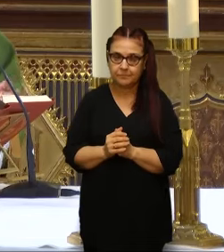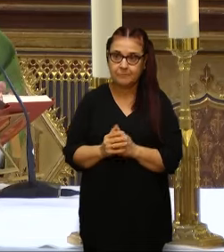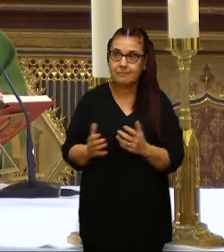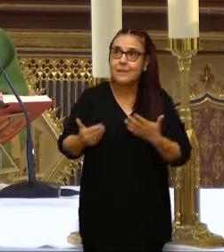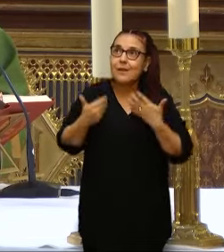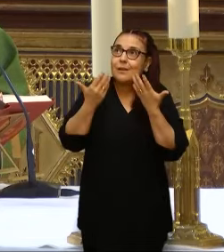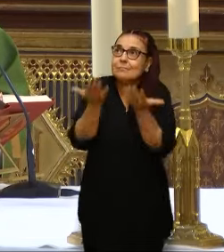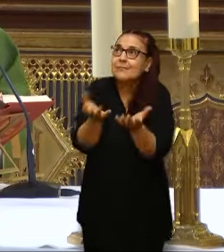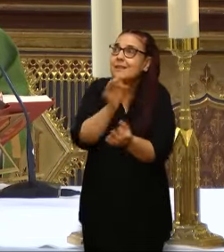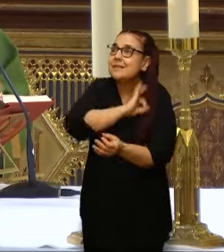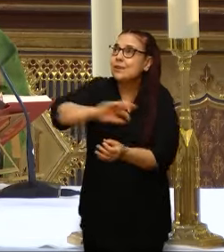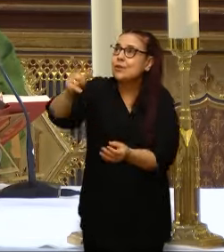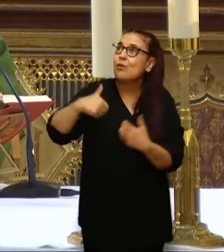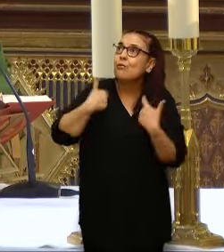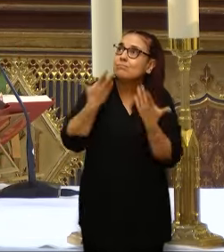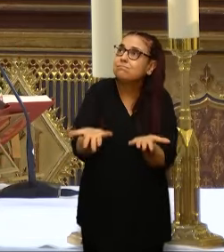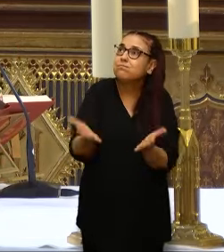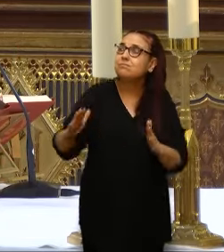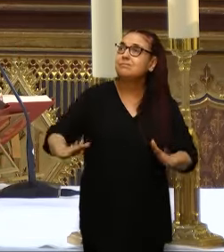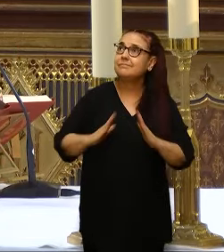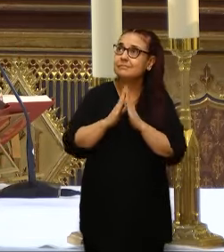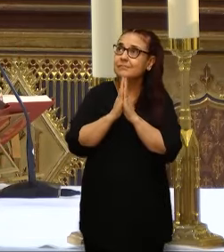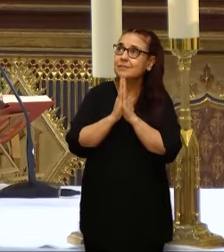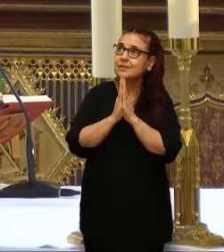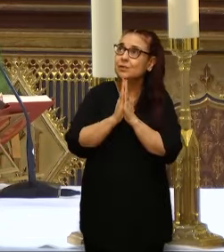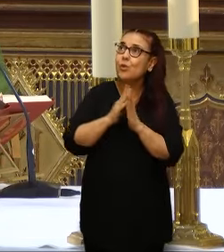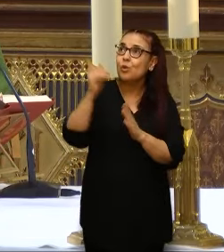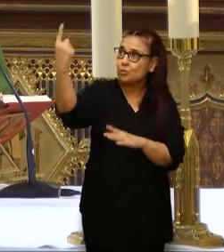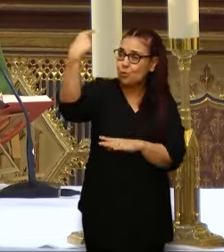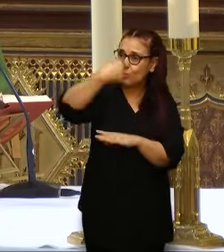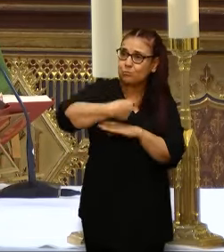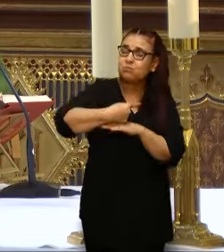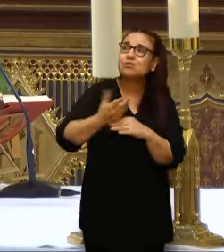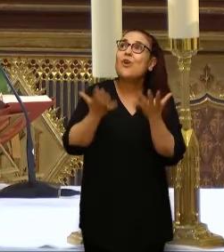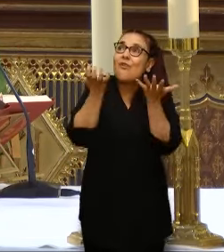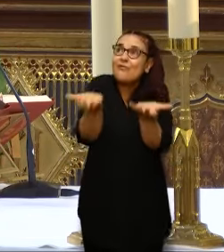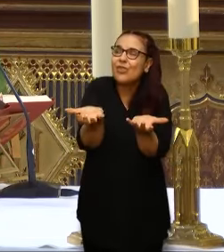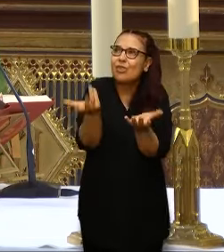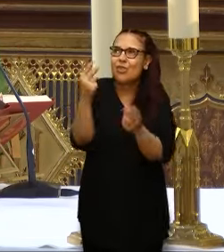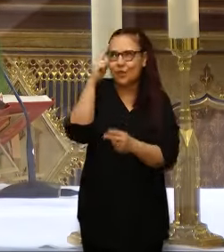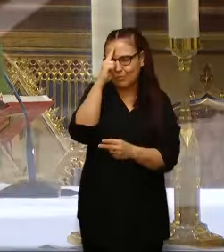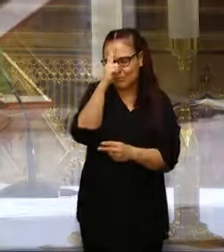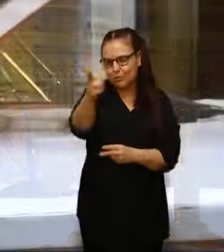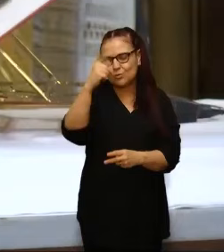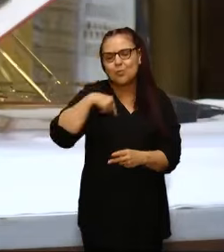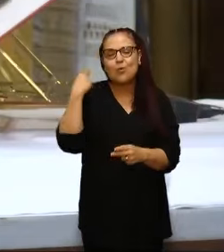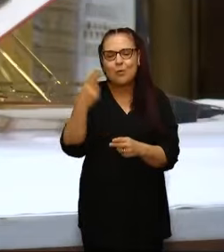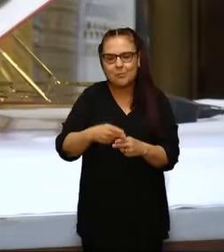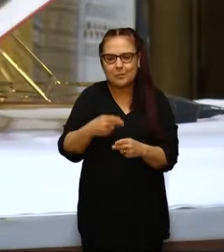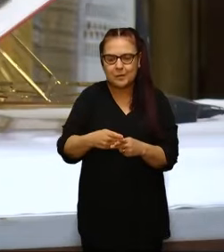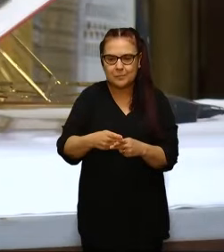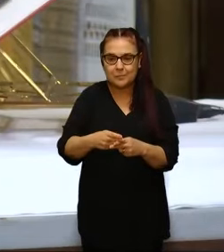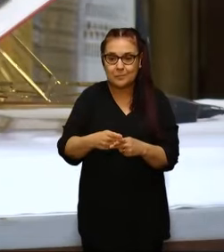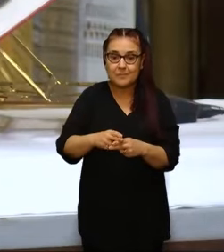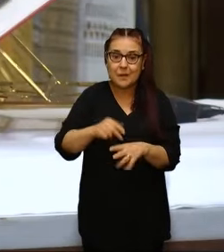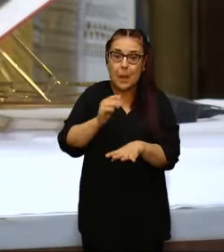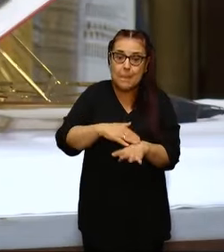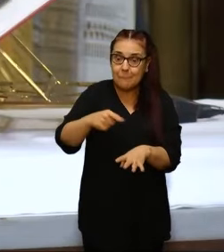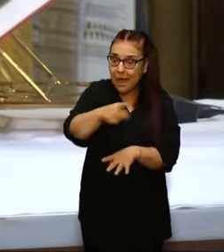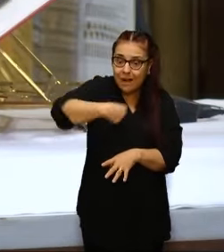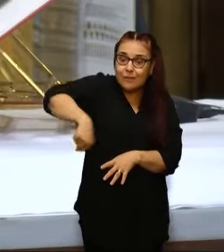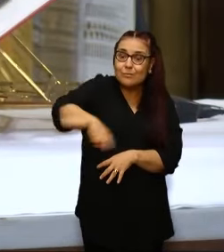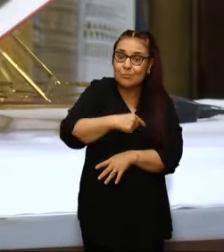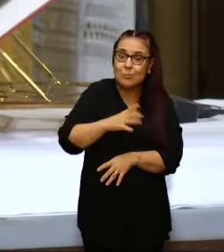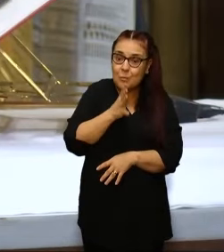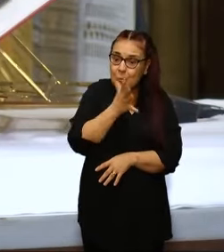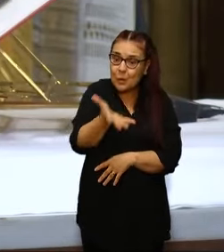Recibe, Señor, estos dones sagrados que nos ordenaste ofrecer en honor de tu nombre, Y para que seamos por